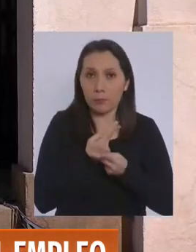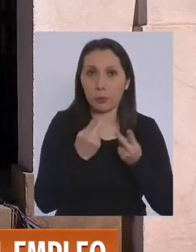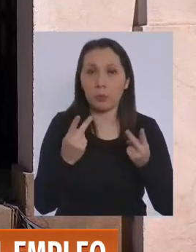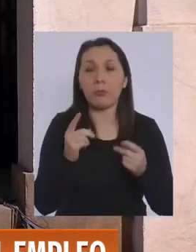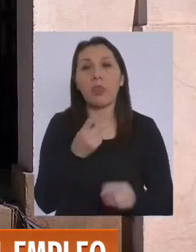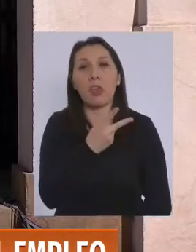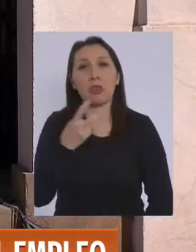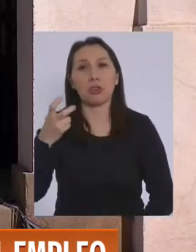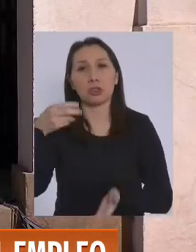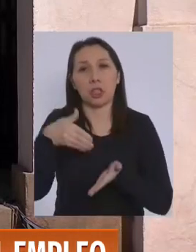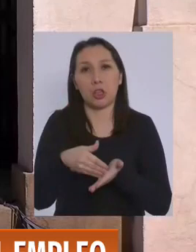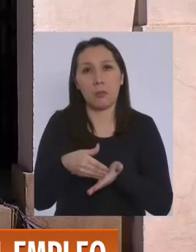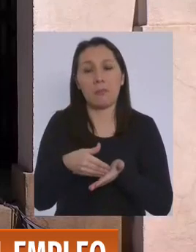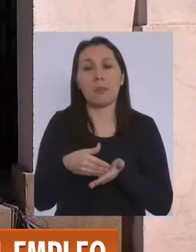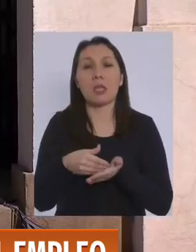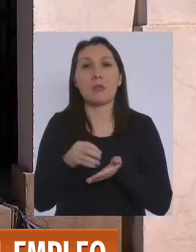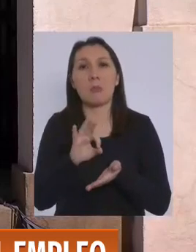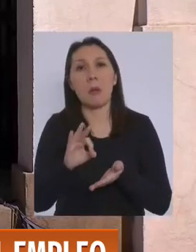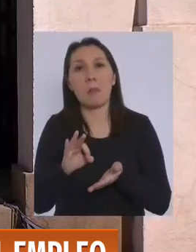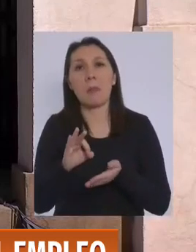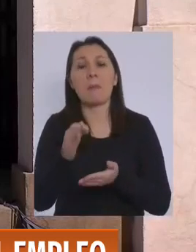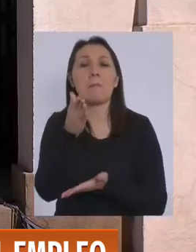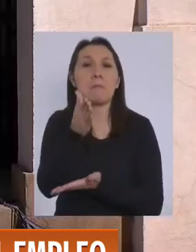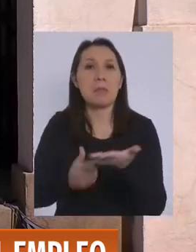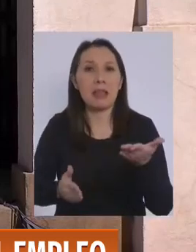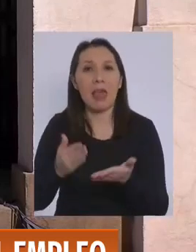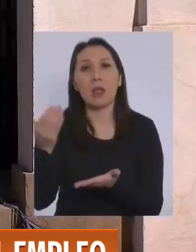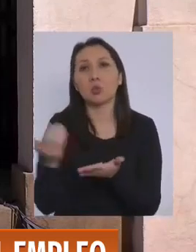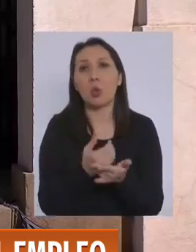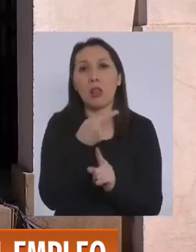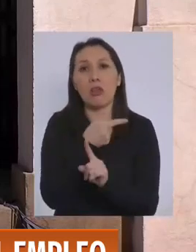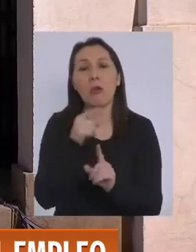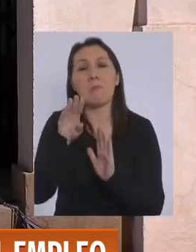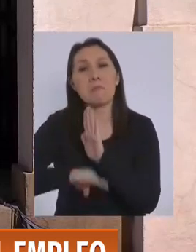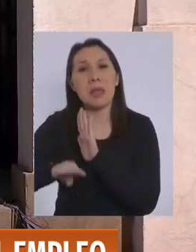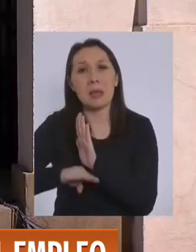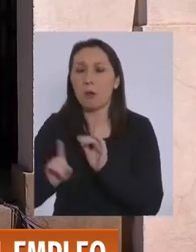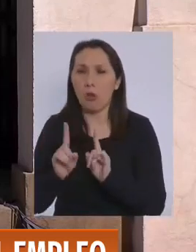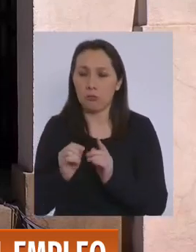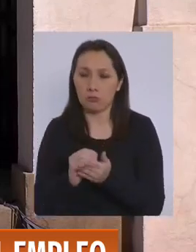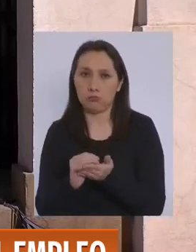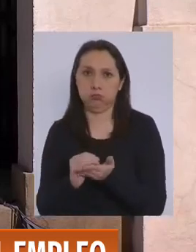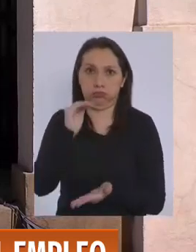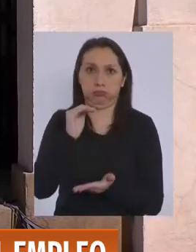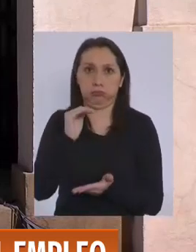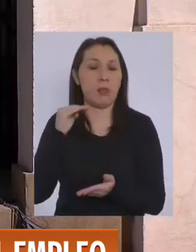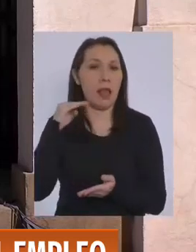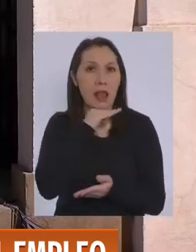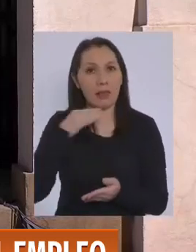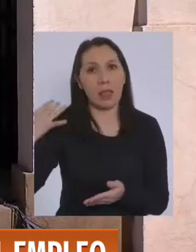hablaba de 200.000 pesos, de medio salario mínimo. Quisimos hacerlo grande,